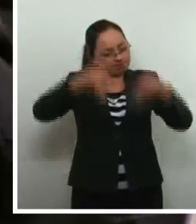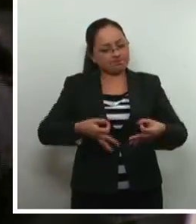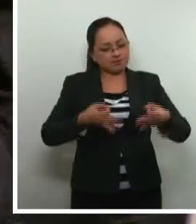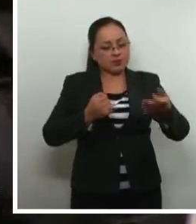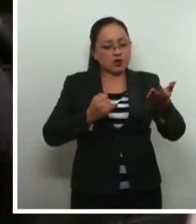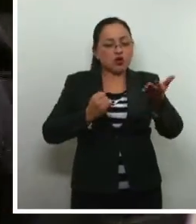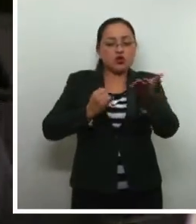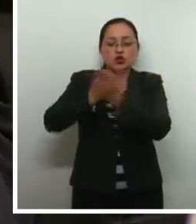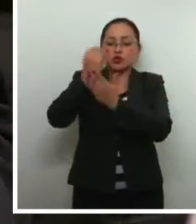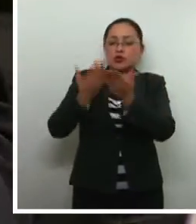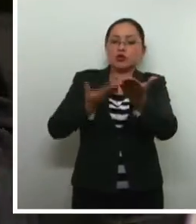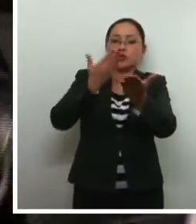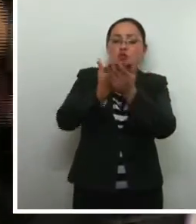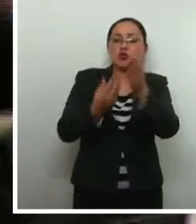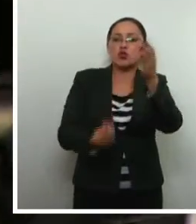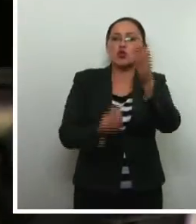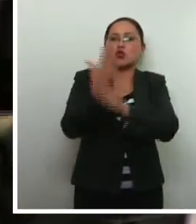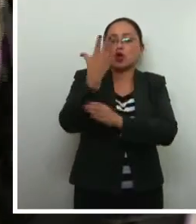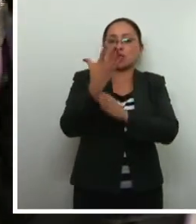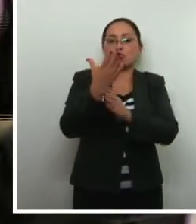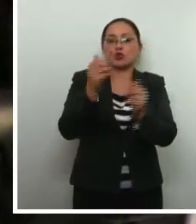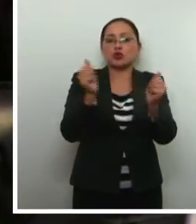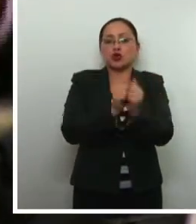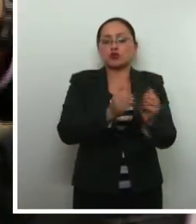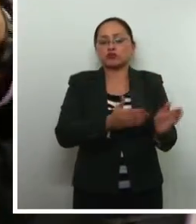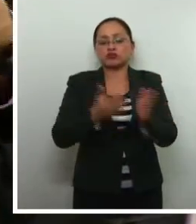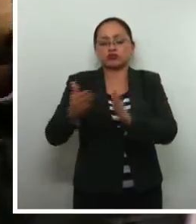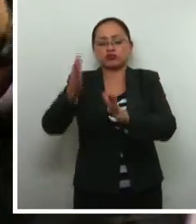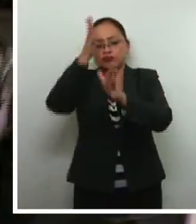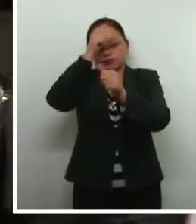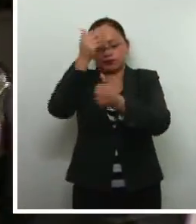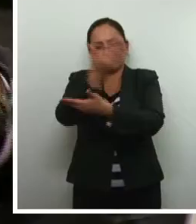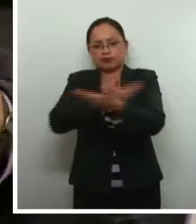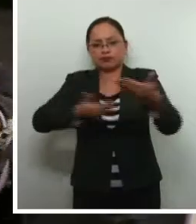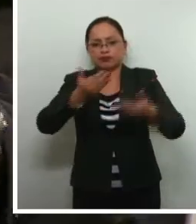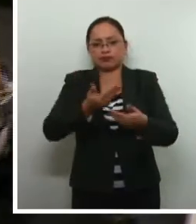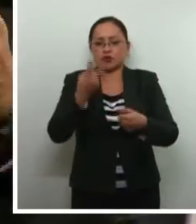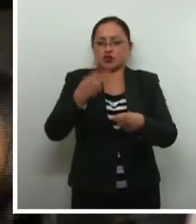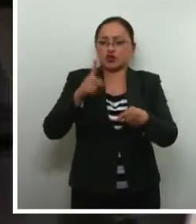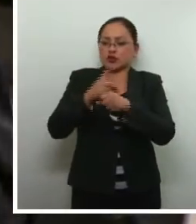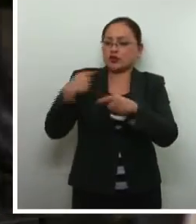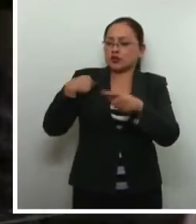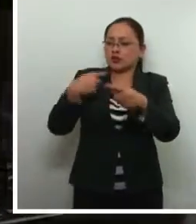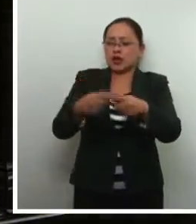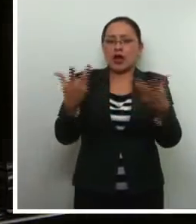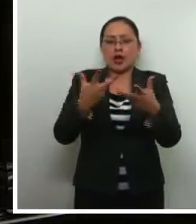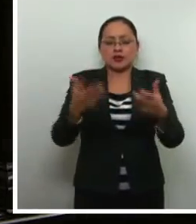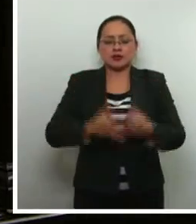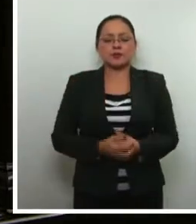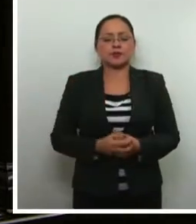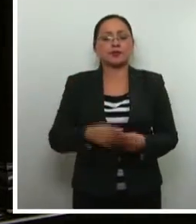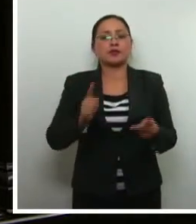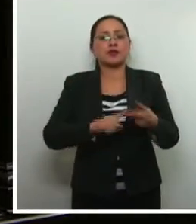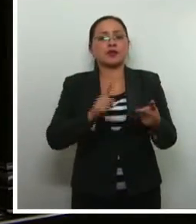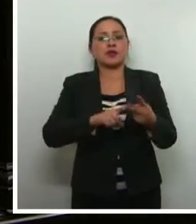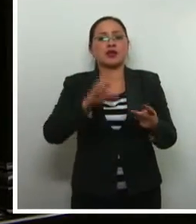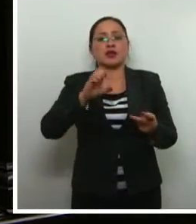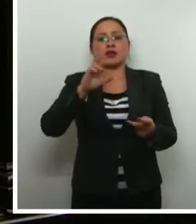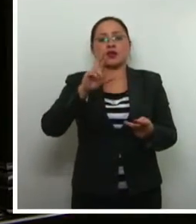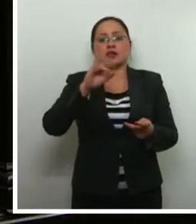Es un dictamen bajo el esquema que hemos desarrollado en los últimos 2 días. Gracias. Diputado Enrique